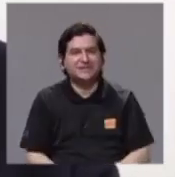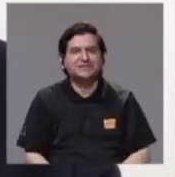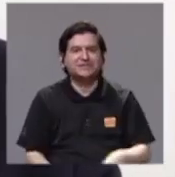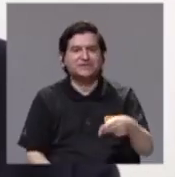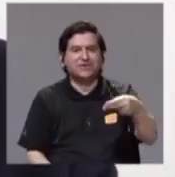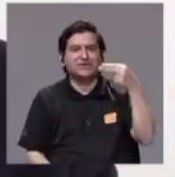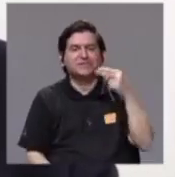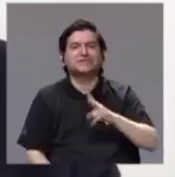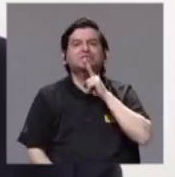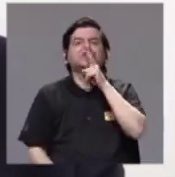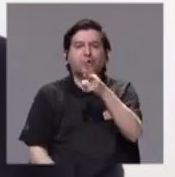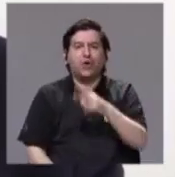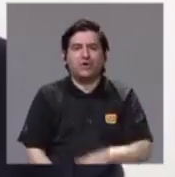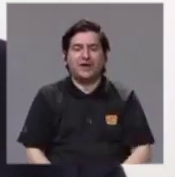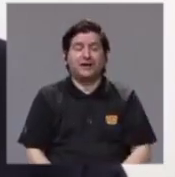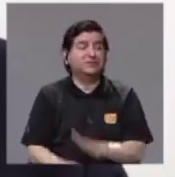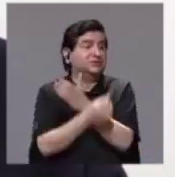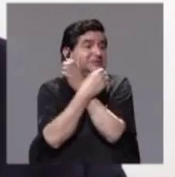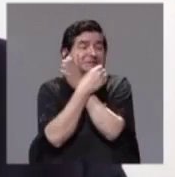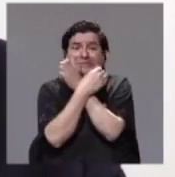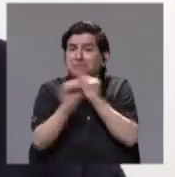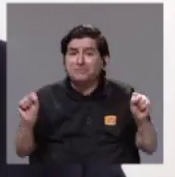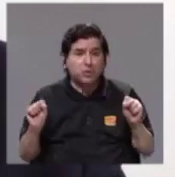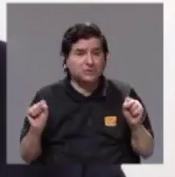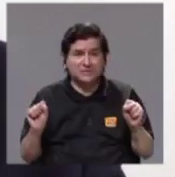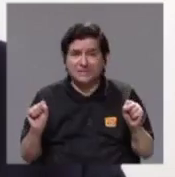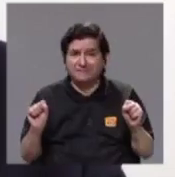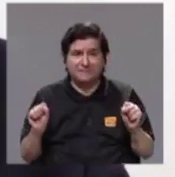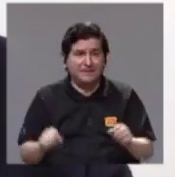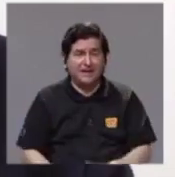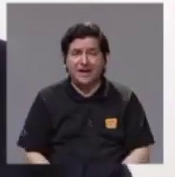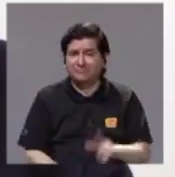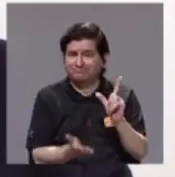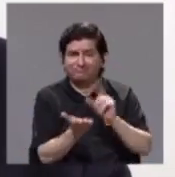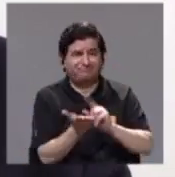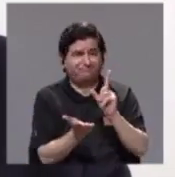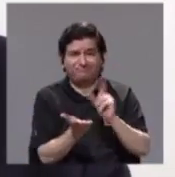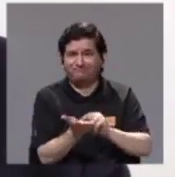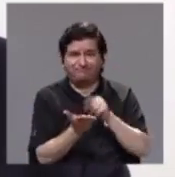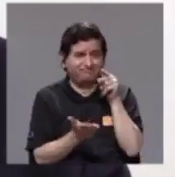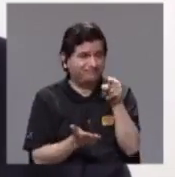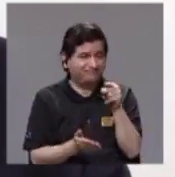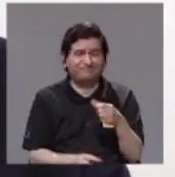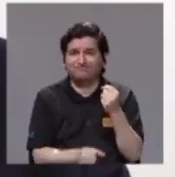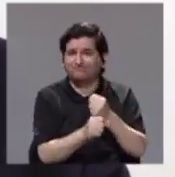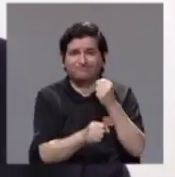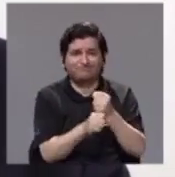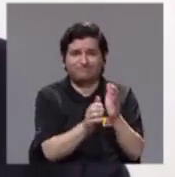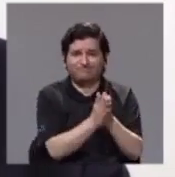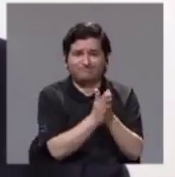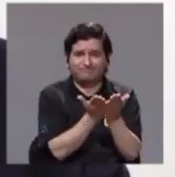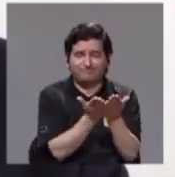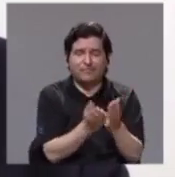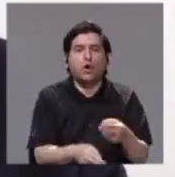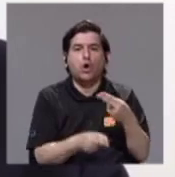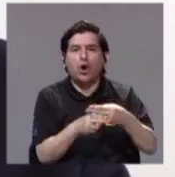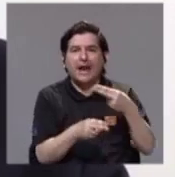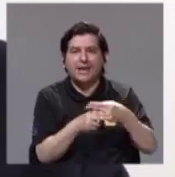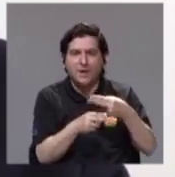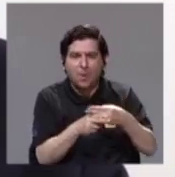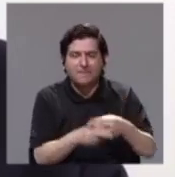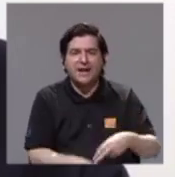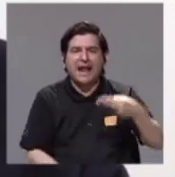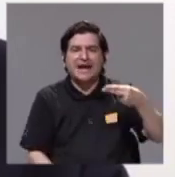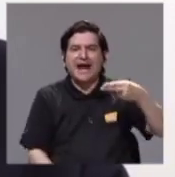historia verdadera. Entonces fue imposible y publicar esta obra bajo